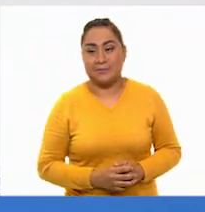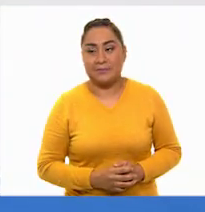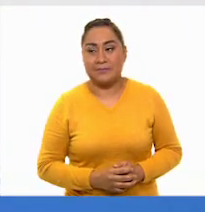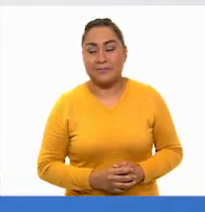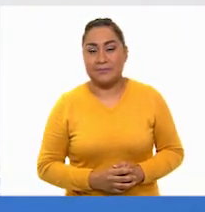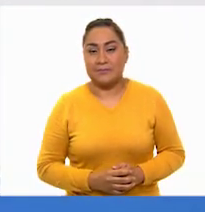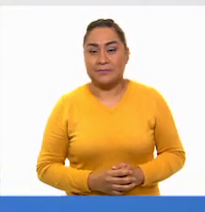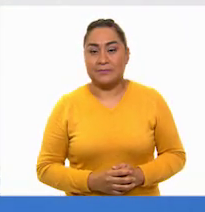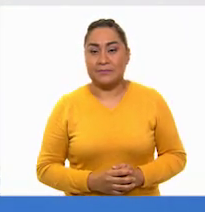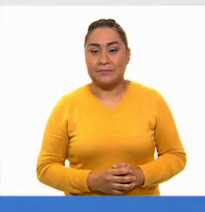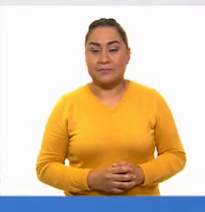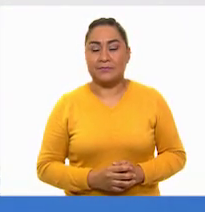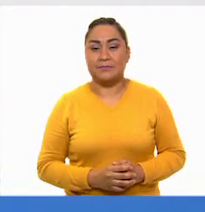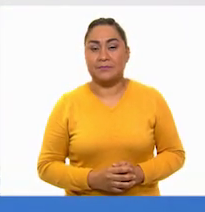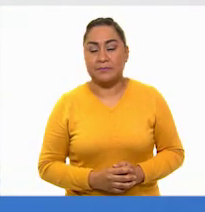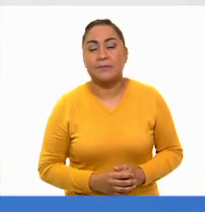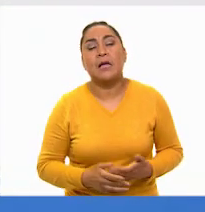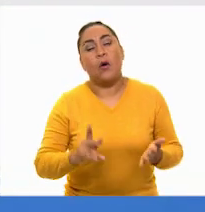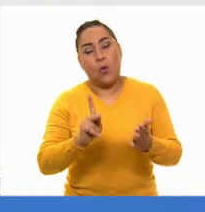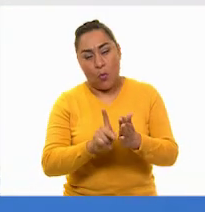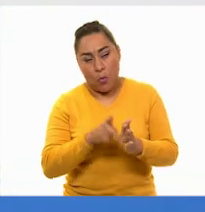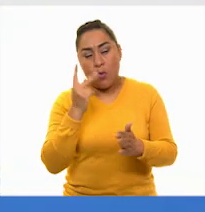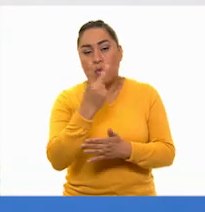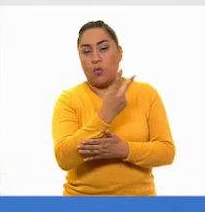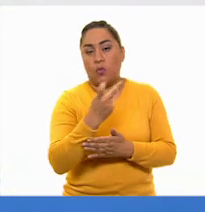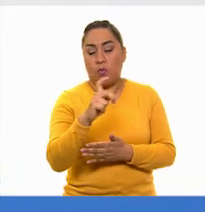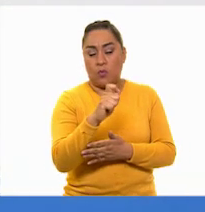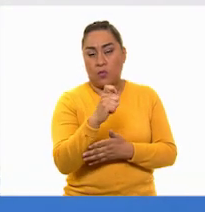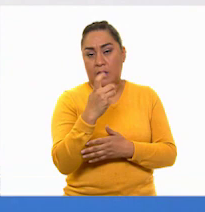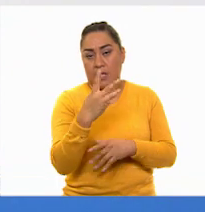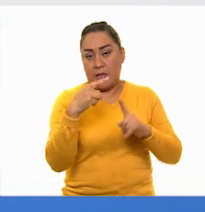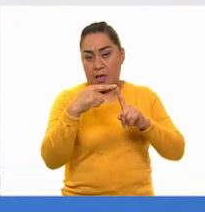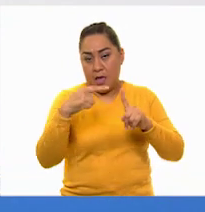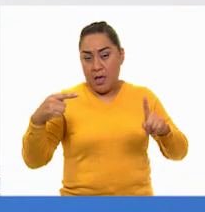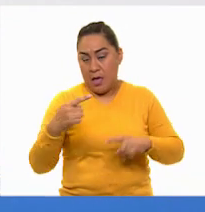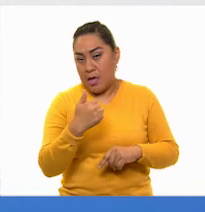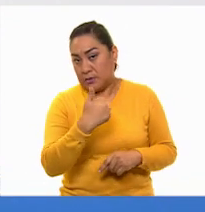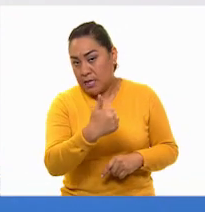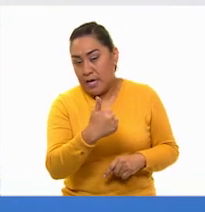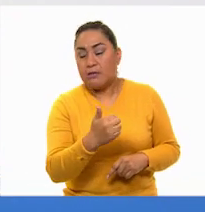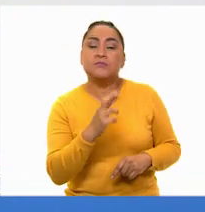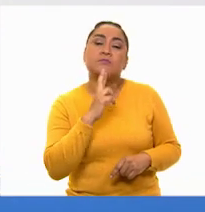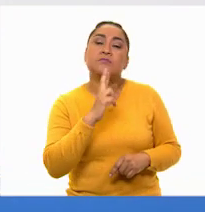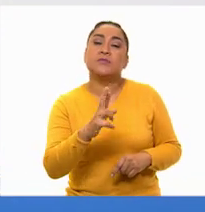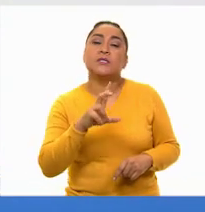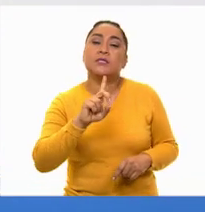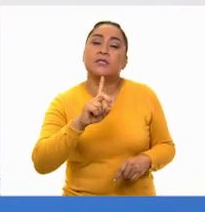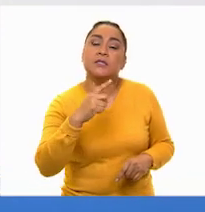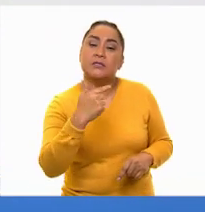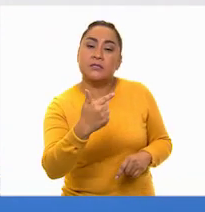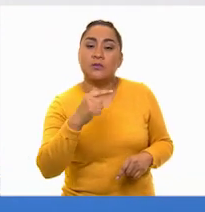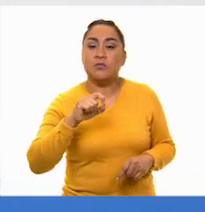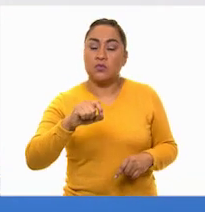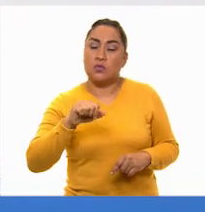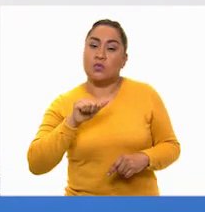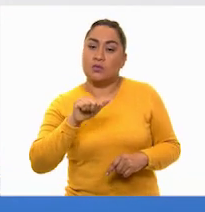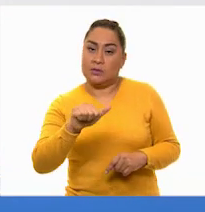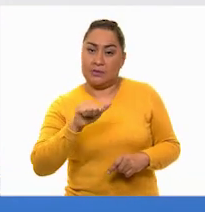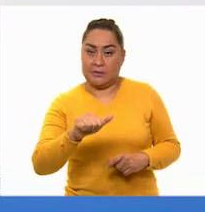bien. Si dividimos 223 entre 6, nos da 37.16.